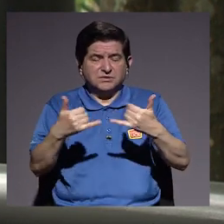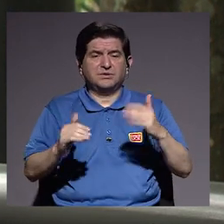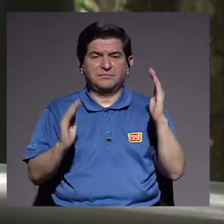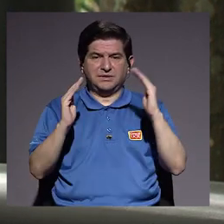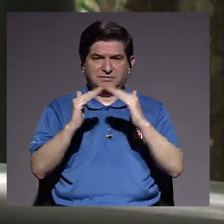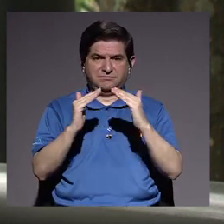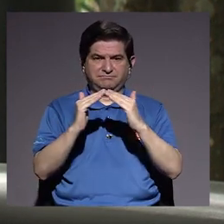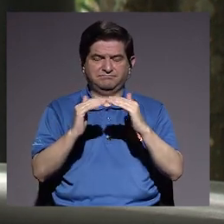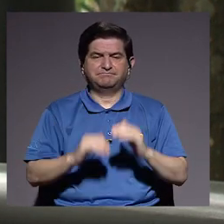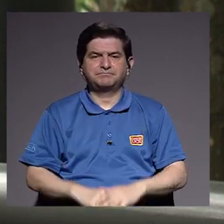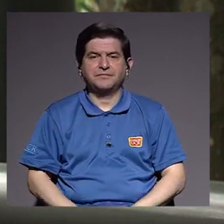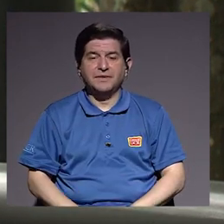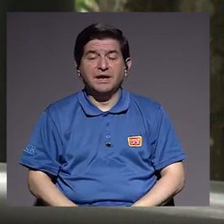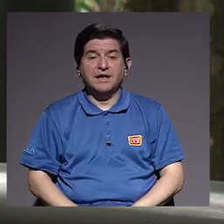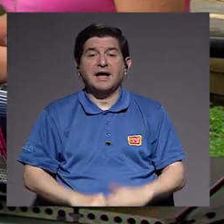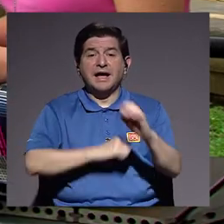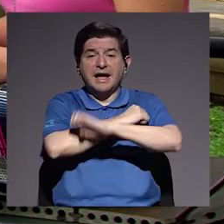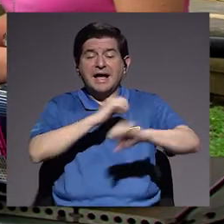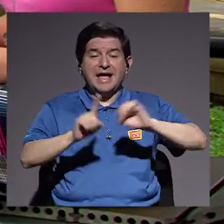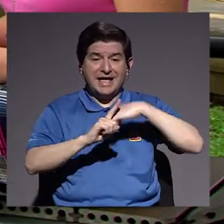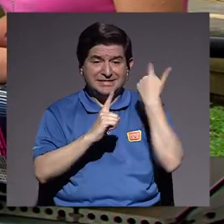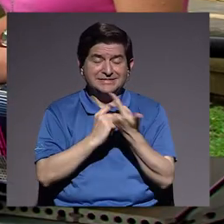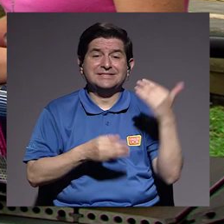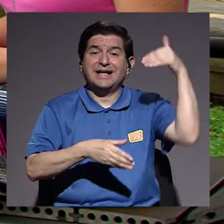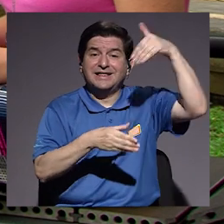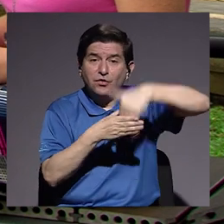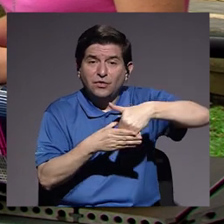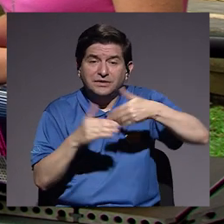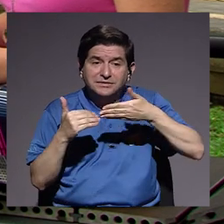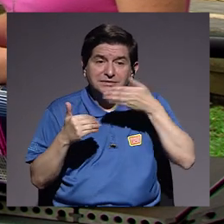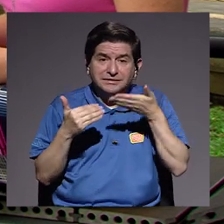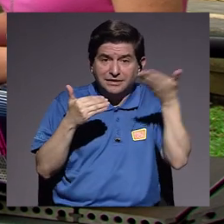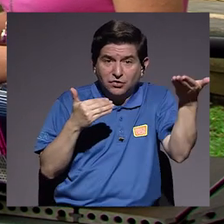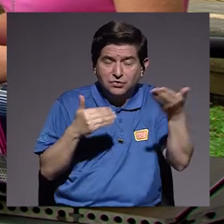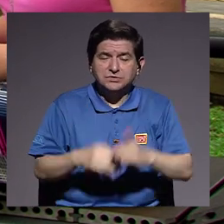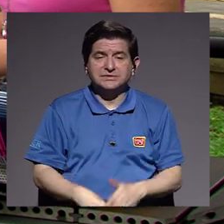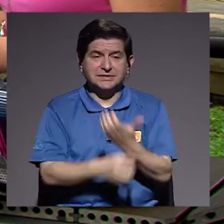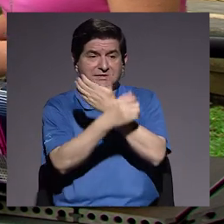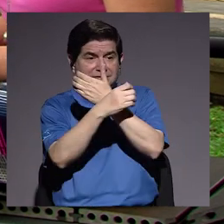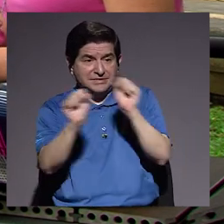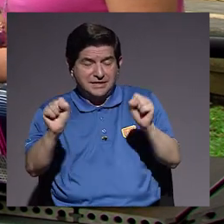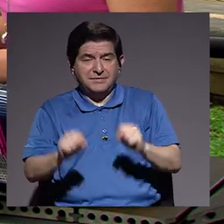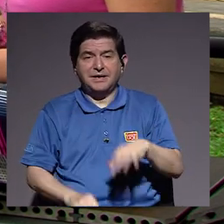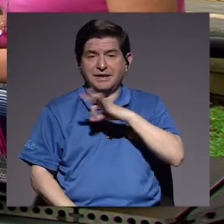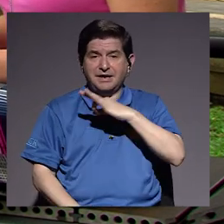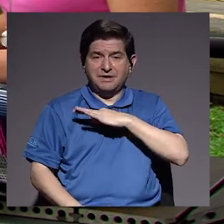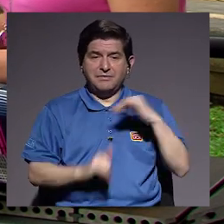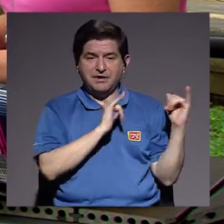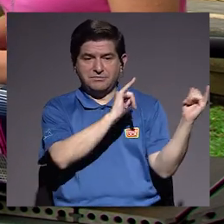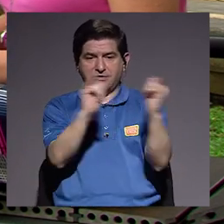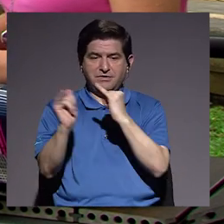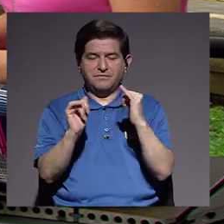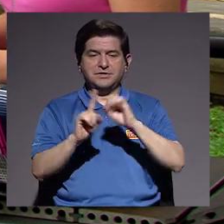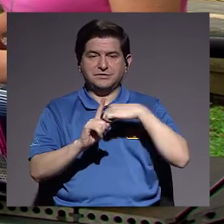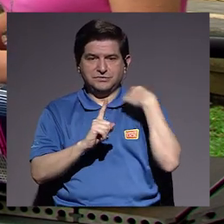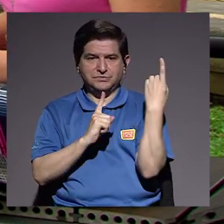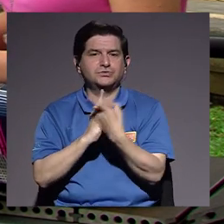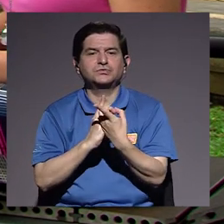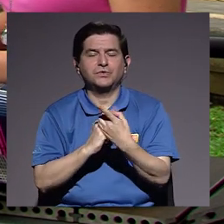social entra justamente como un elemento que tiene que ser rescatado como bien común, ¿no? Como bien de la sociedad. Y ahí uh-huh. es cuando tenemos que